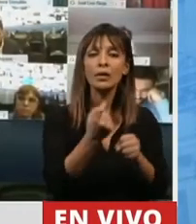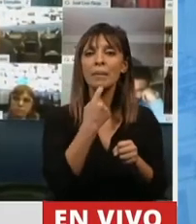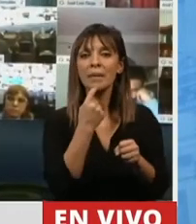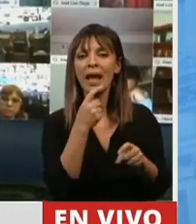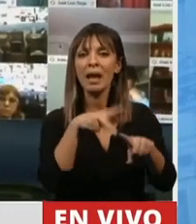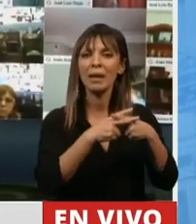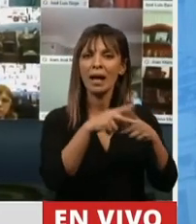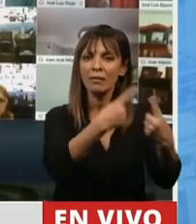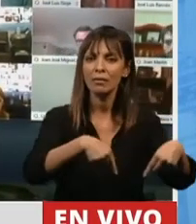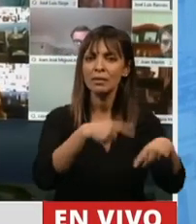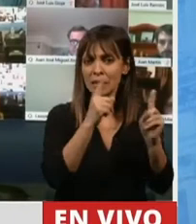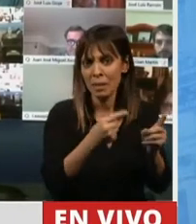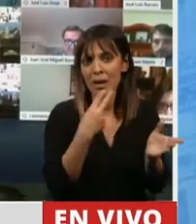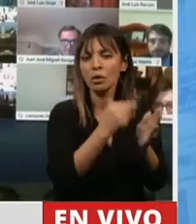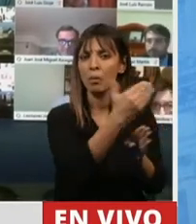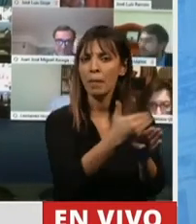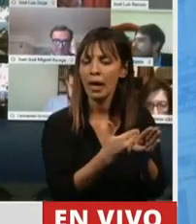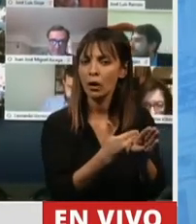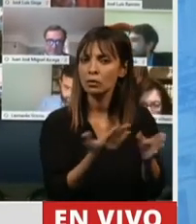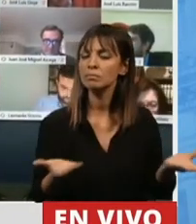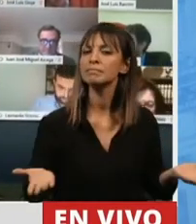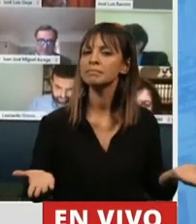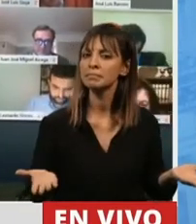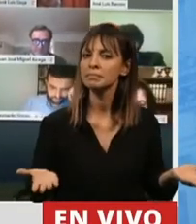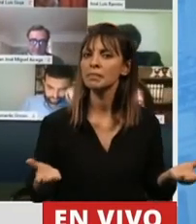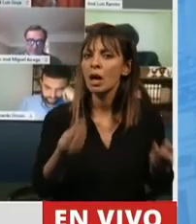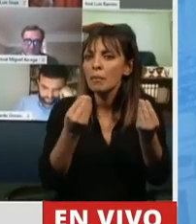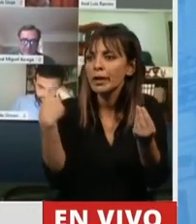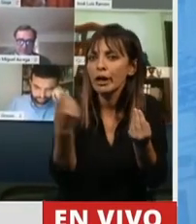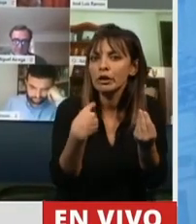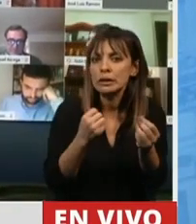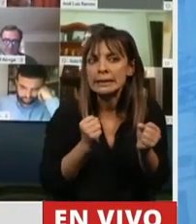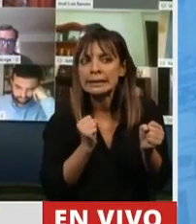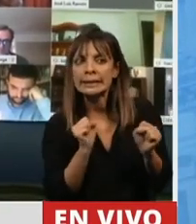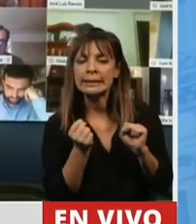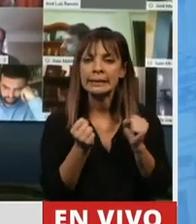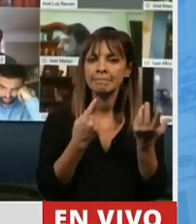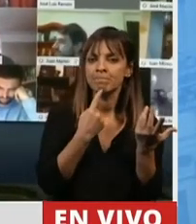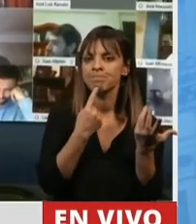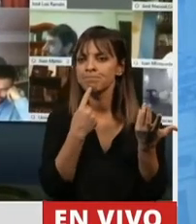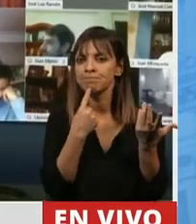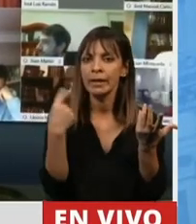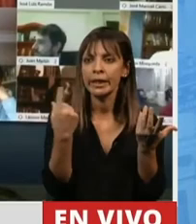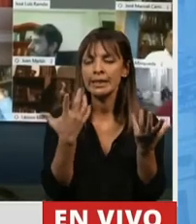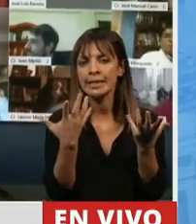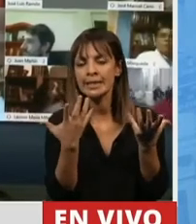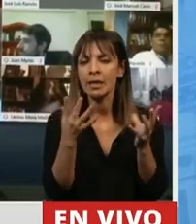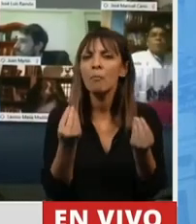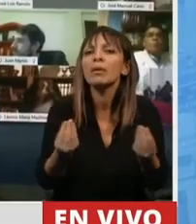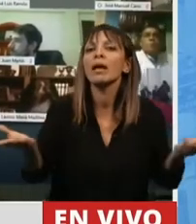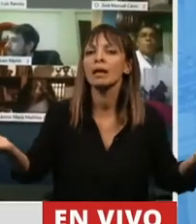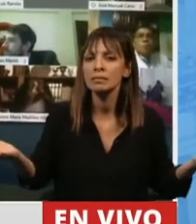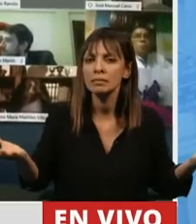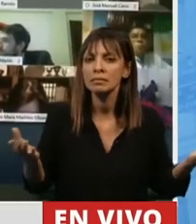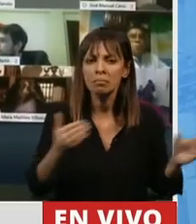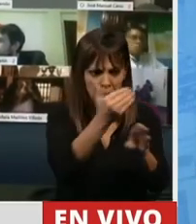no merecería tener una baja de impuestos, señora presidenta? ¿Por qué somos tan tímidos todos los diputados aquí presentes en hacer